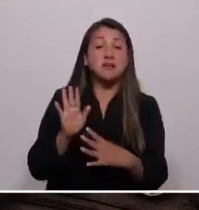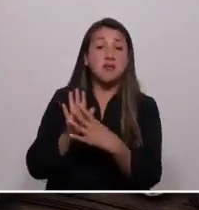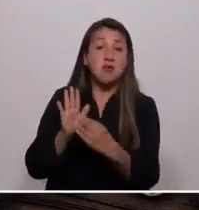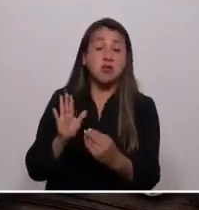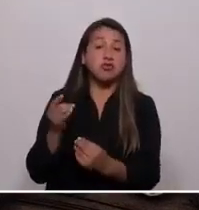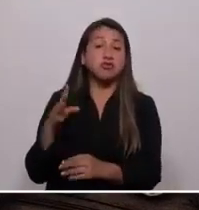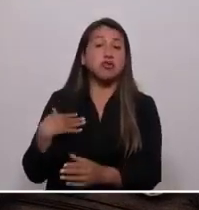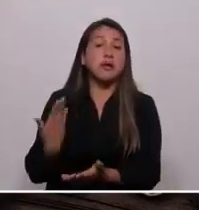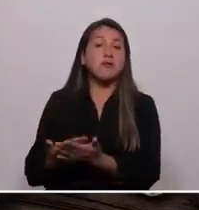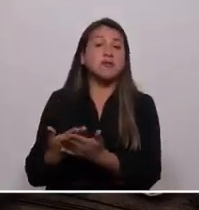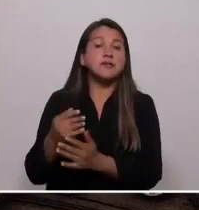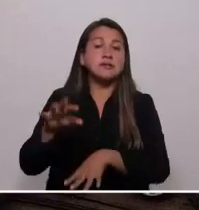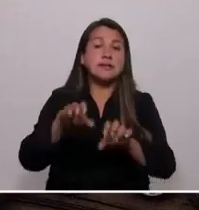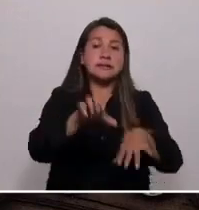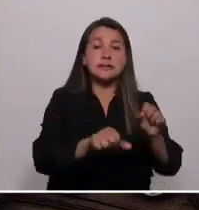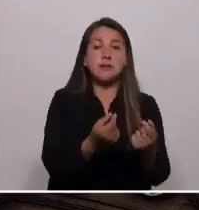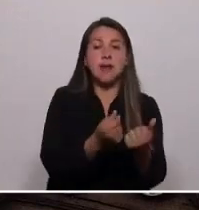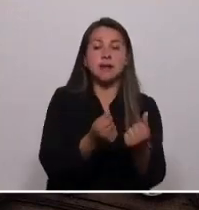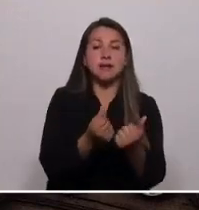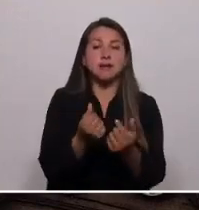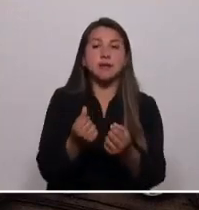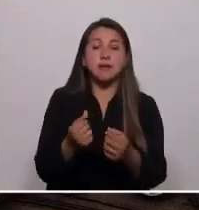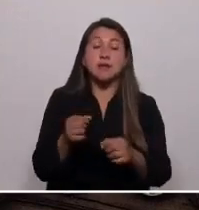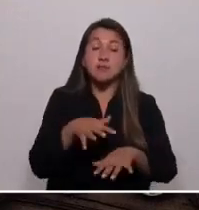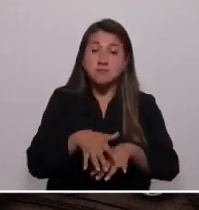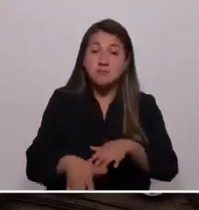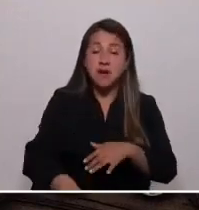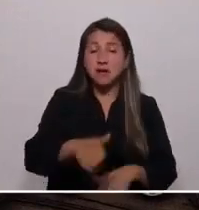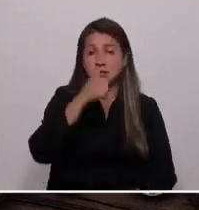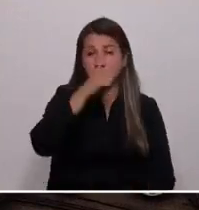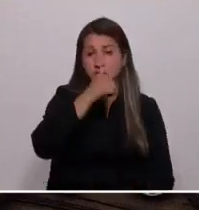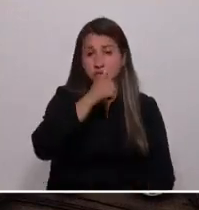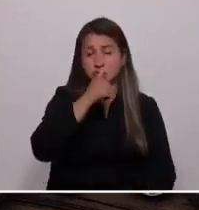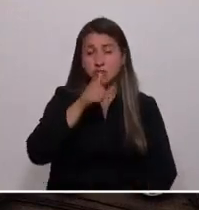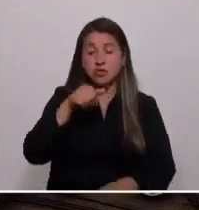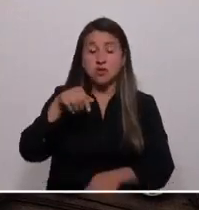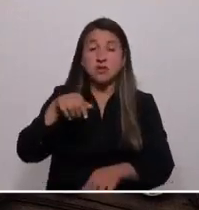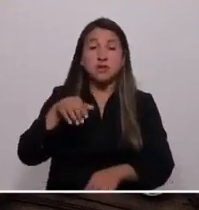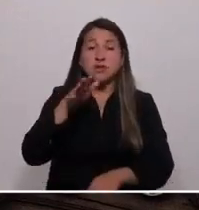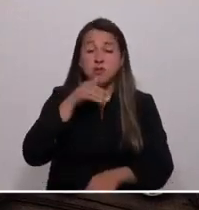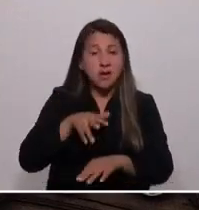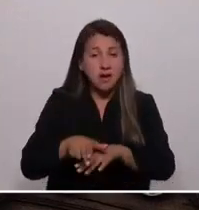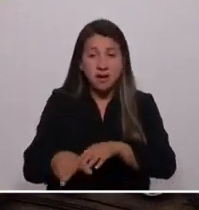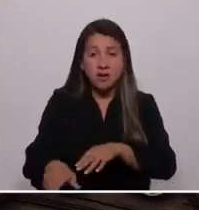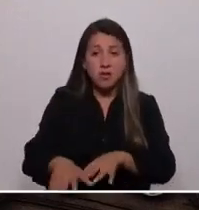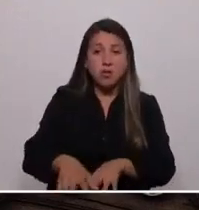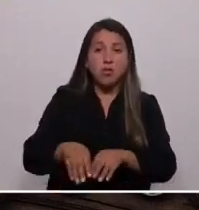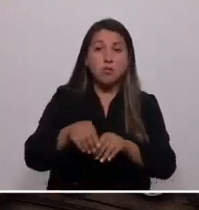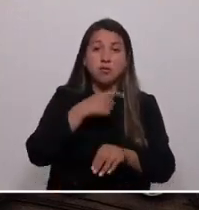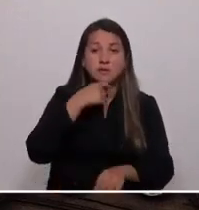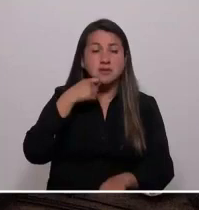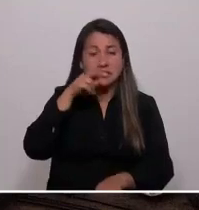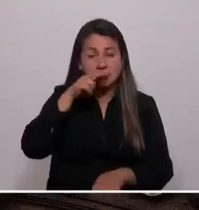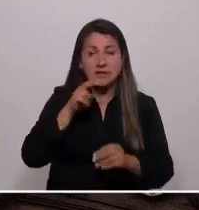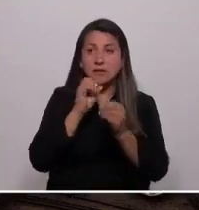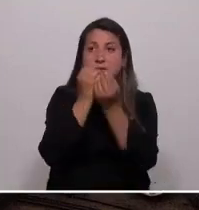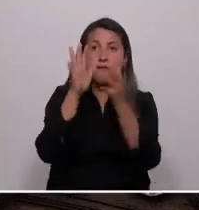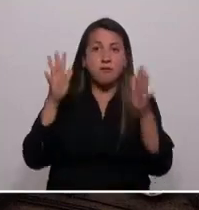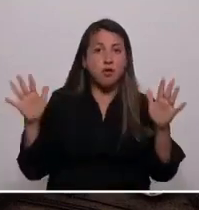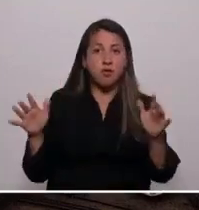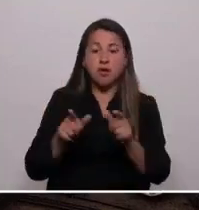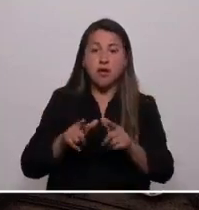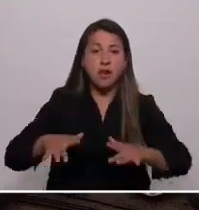el cual ha dejado mares contaminados territorios sin ríos sin bosques y sin lagunas ha generado migración